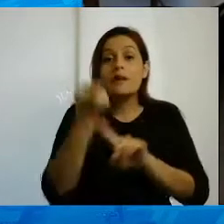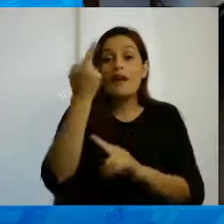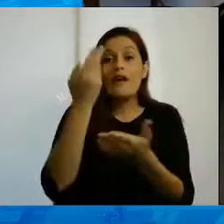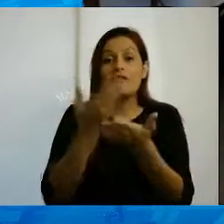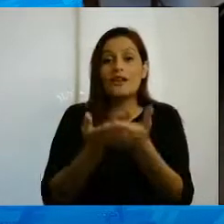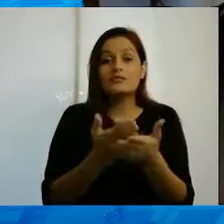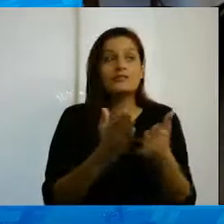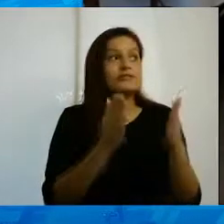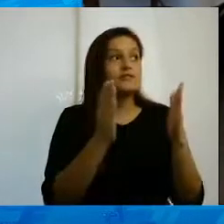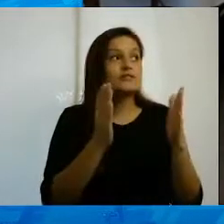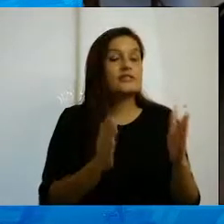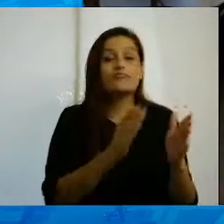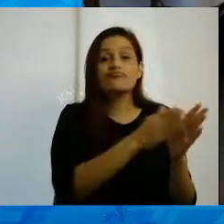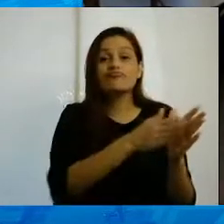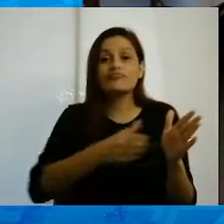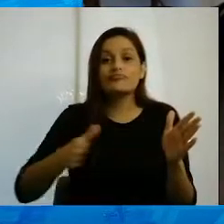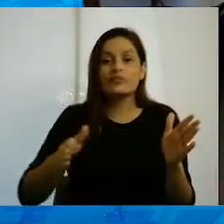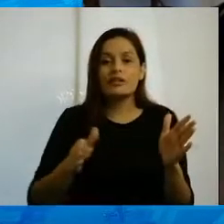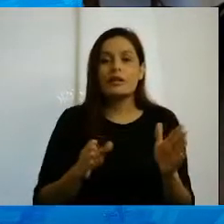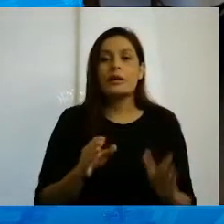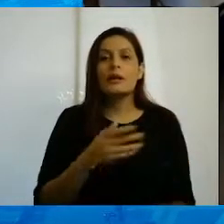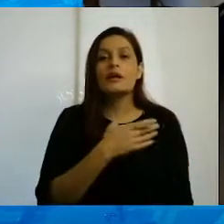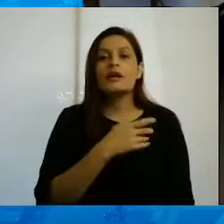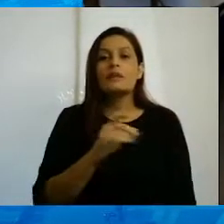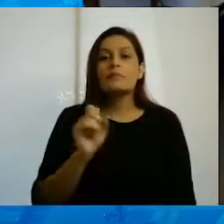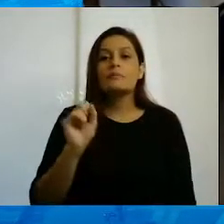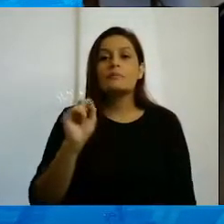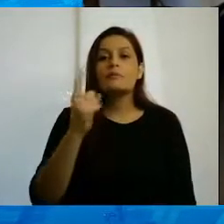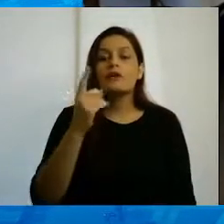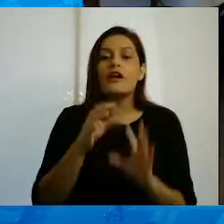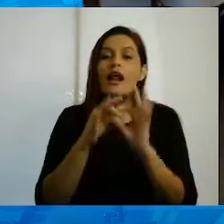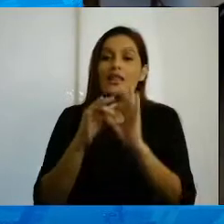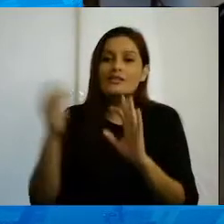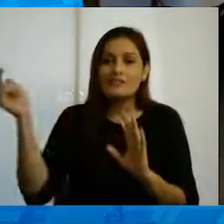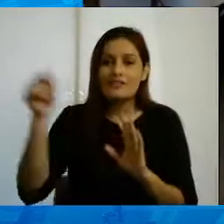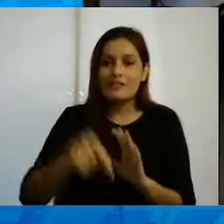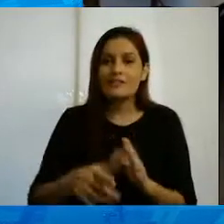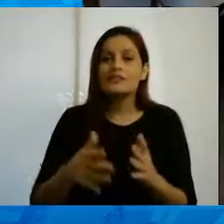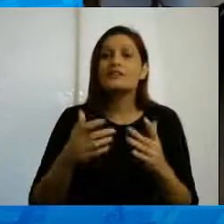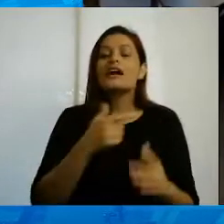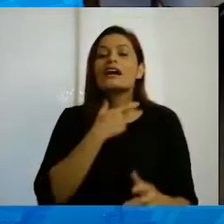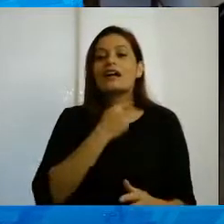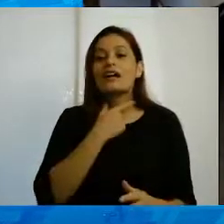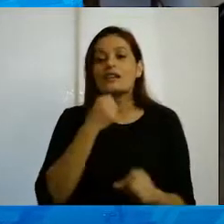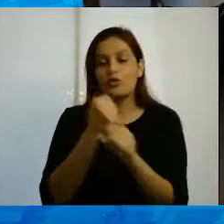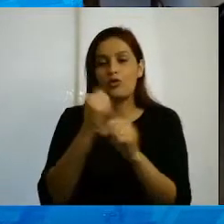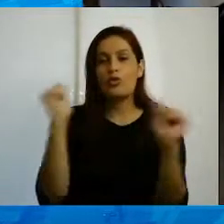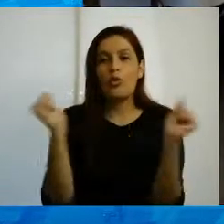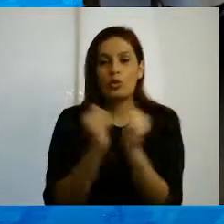presidente de la Comisión de Deporte. Así que, bueno, le deseo todo el éxito al mundo y espero poder trabajar juntos. Gracias.